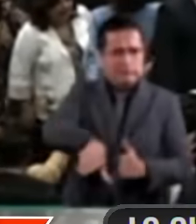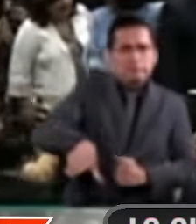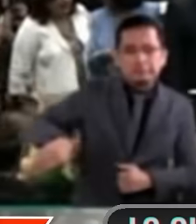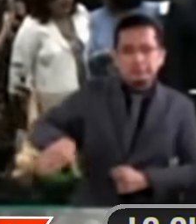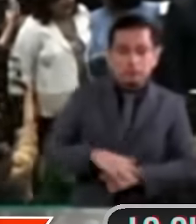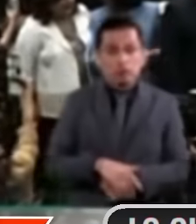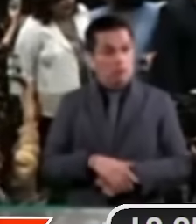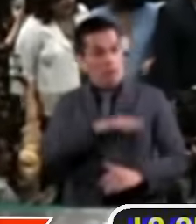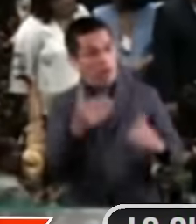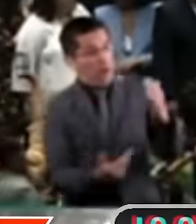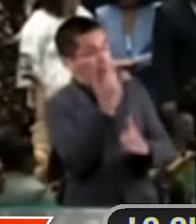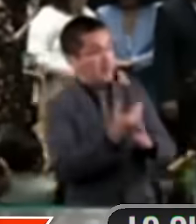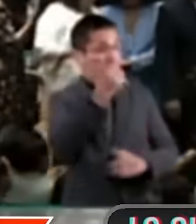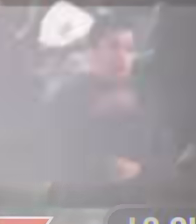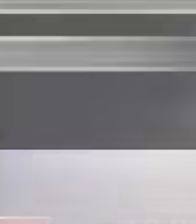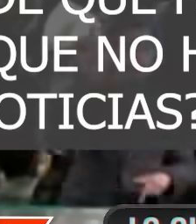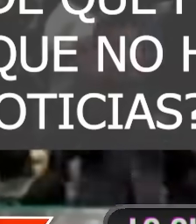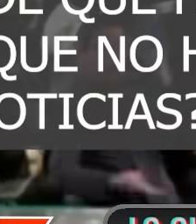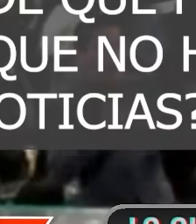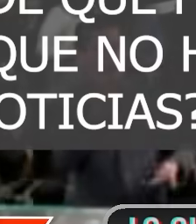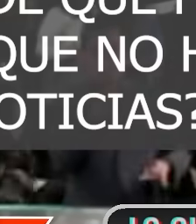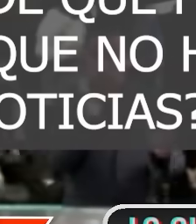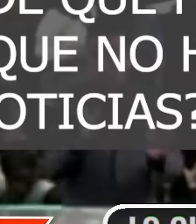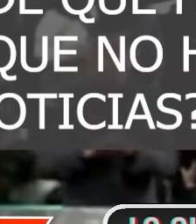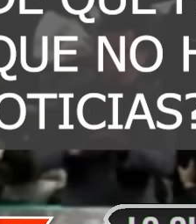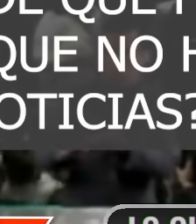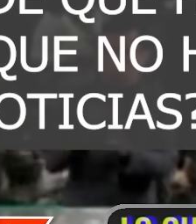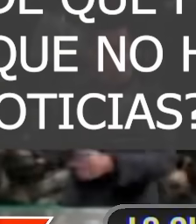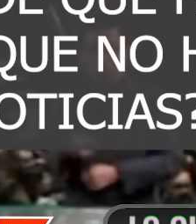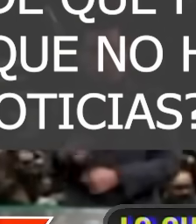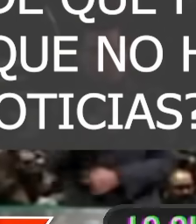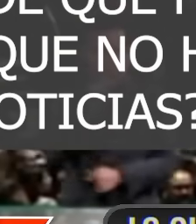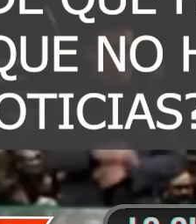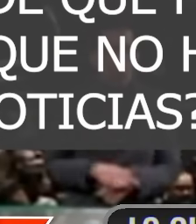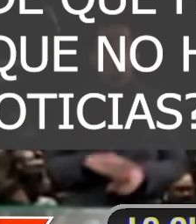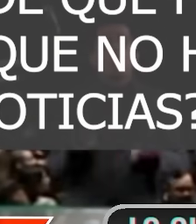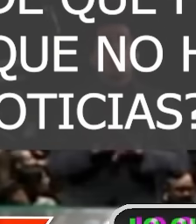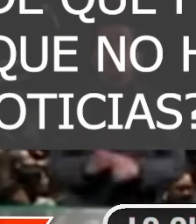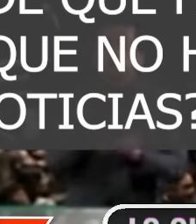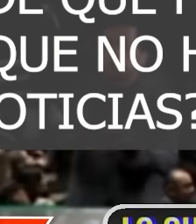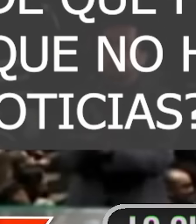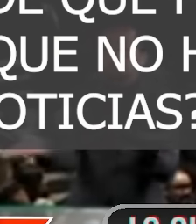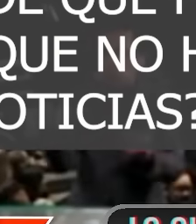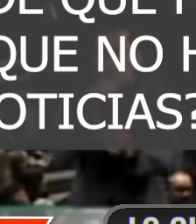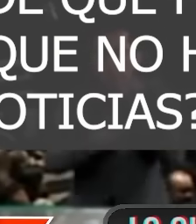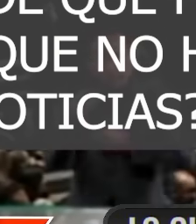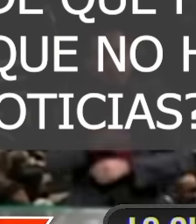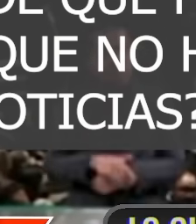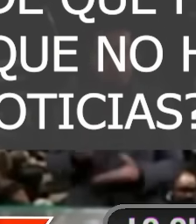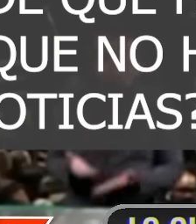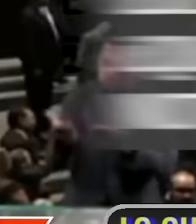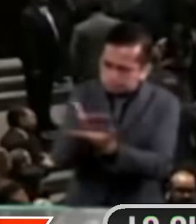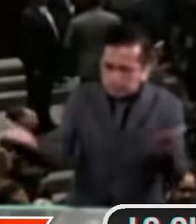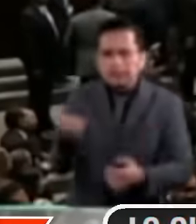supera con mañaneras llenas de palabras. La pobreza se supera con alimentación, educación,